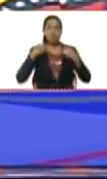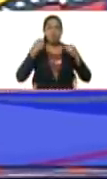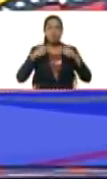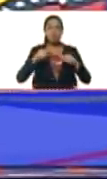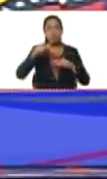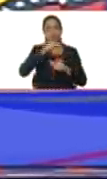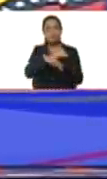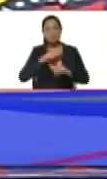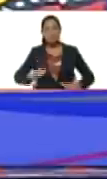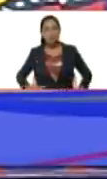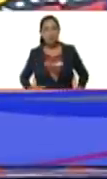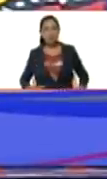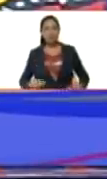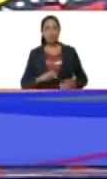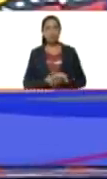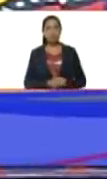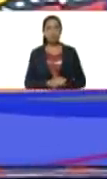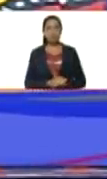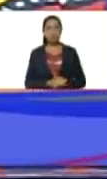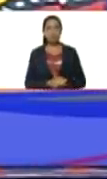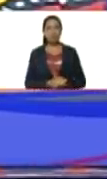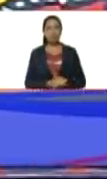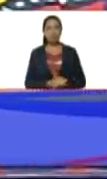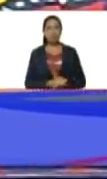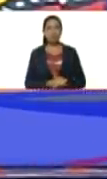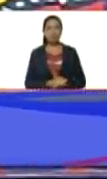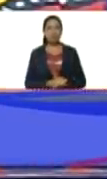militares de repente